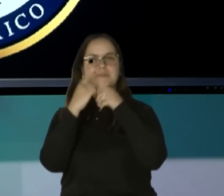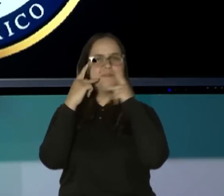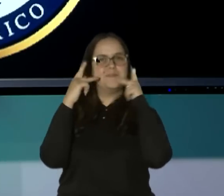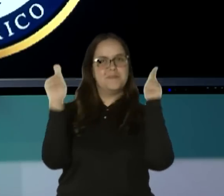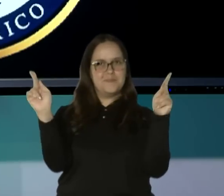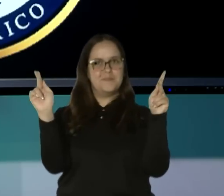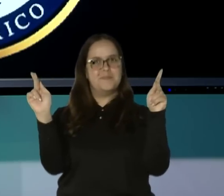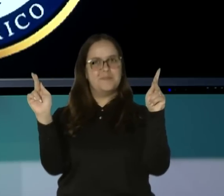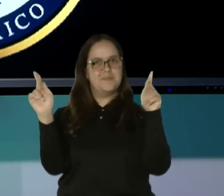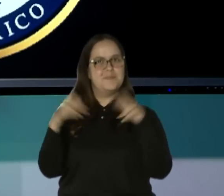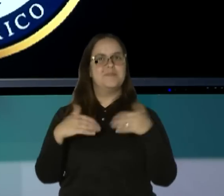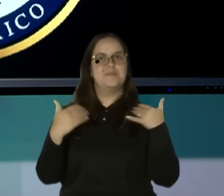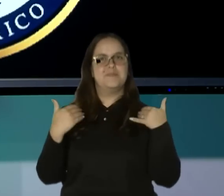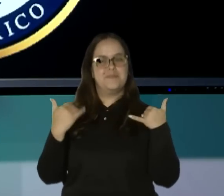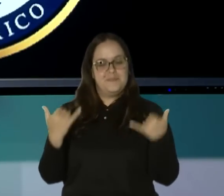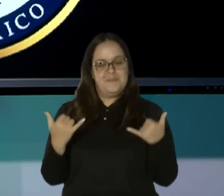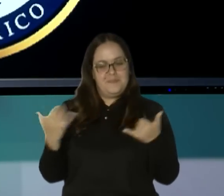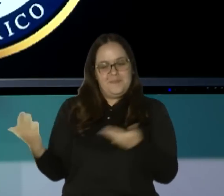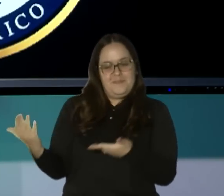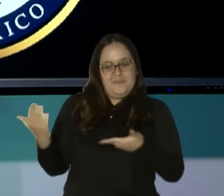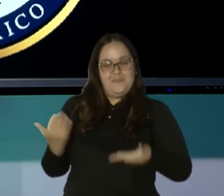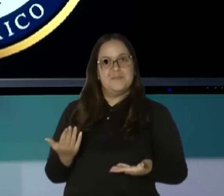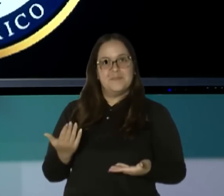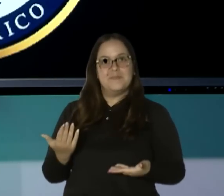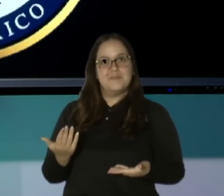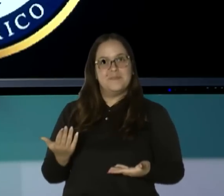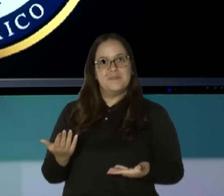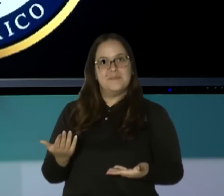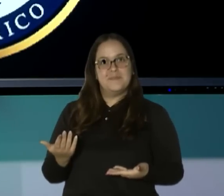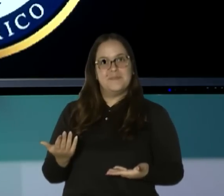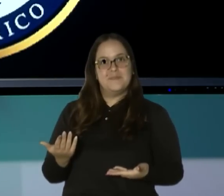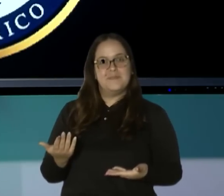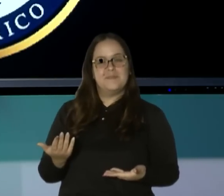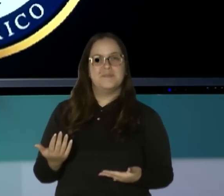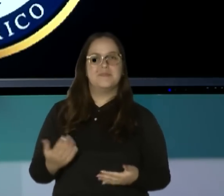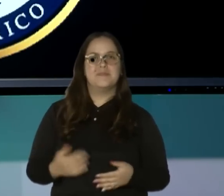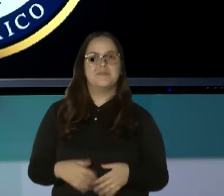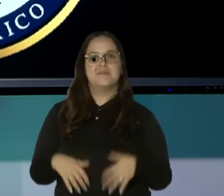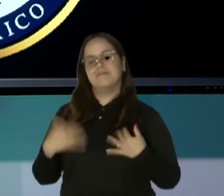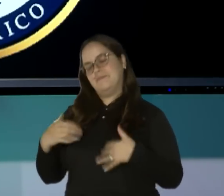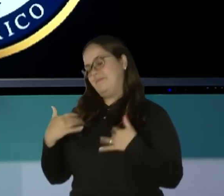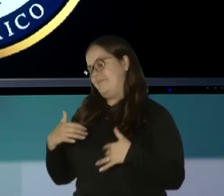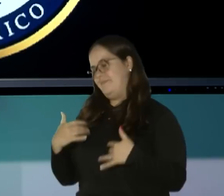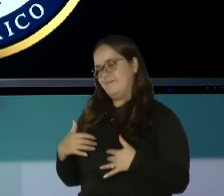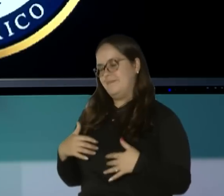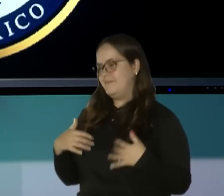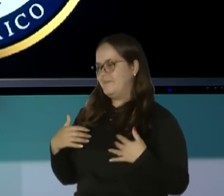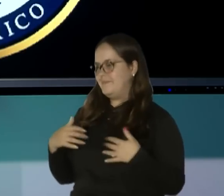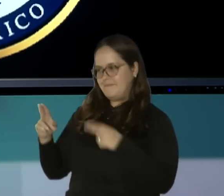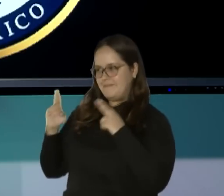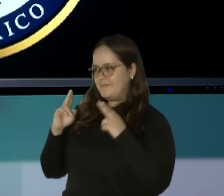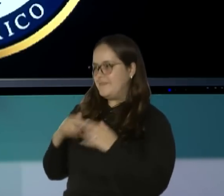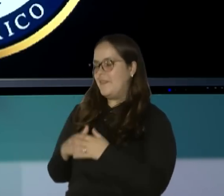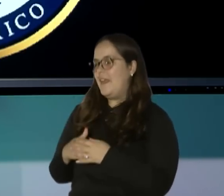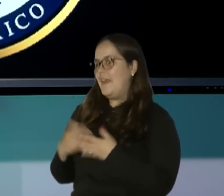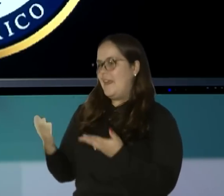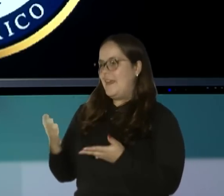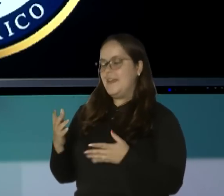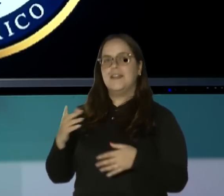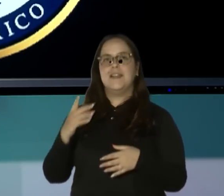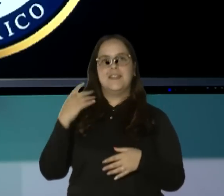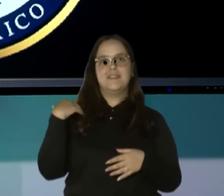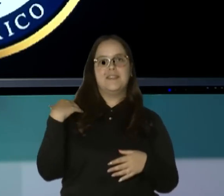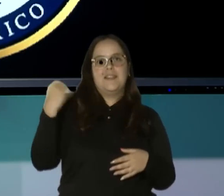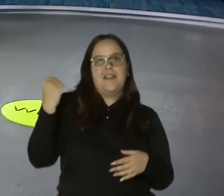Y es que tenemos con nosotros aquí, y su presencia es grata, al secretario del Departamento